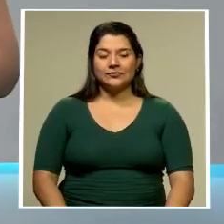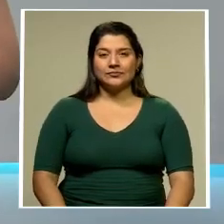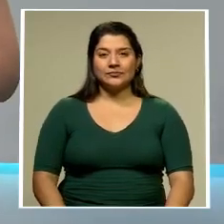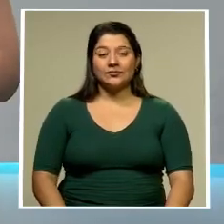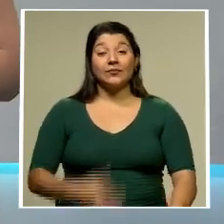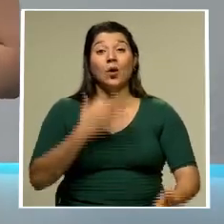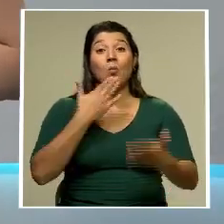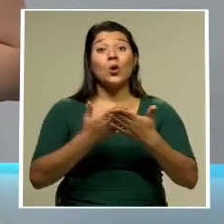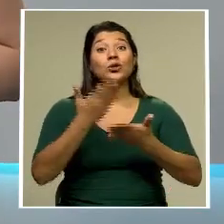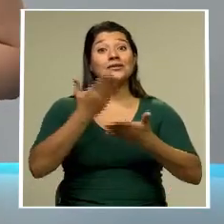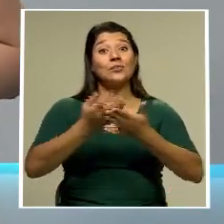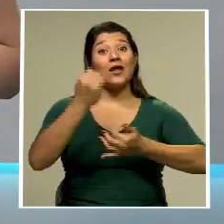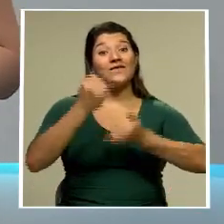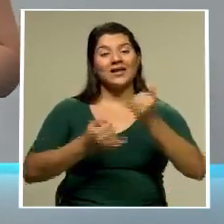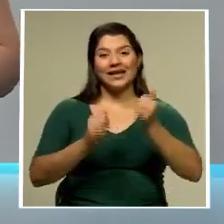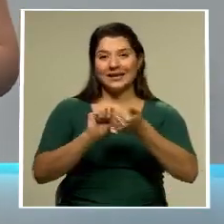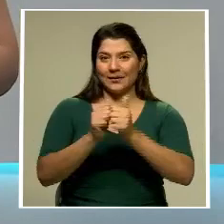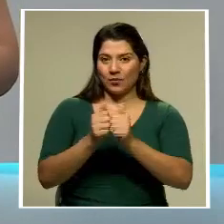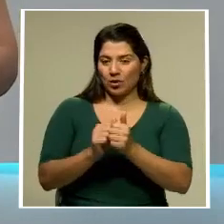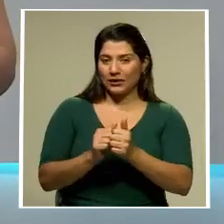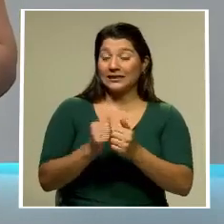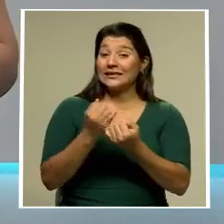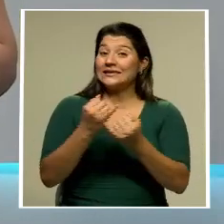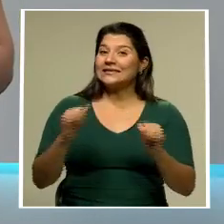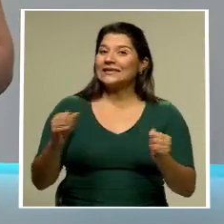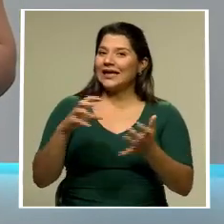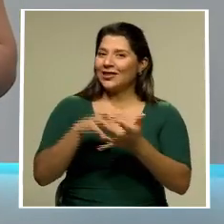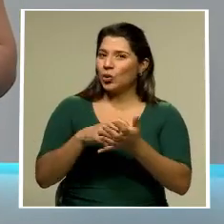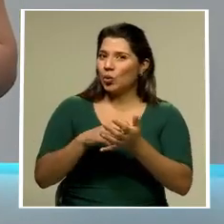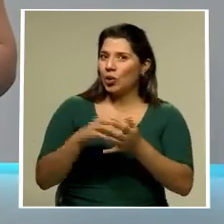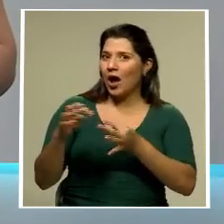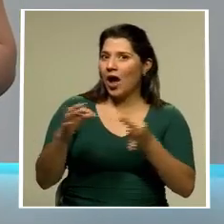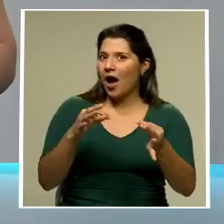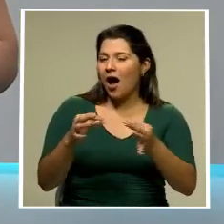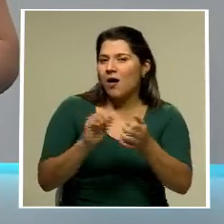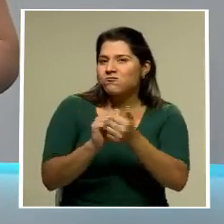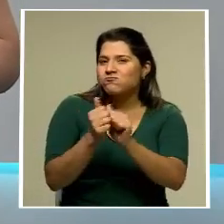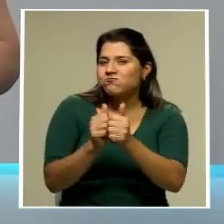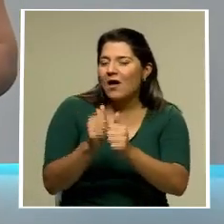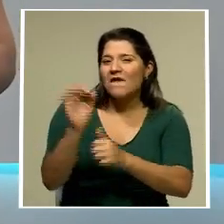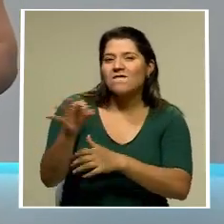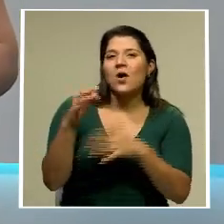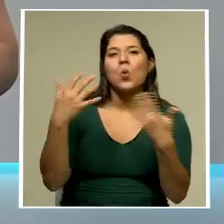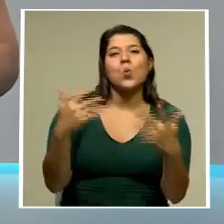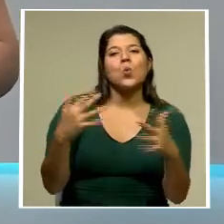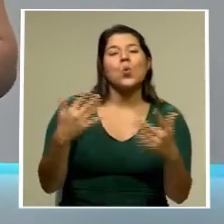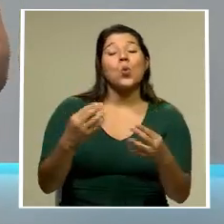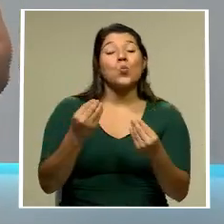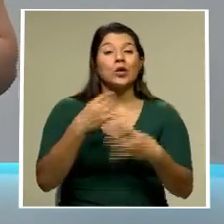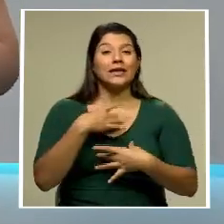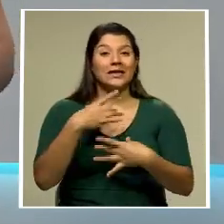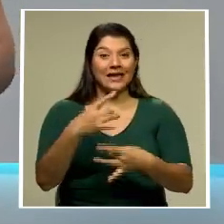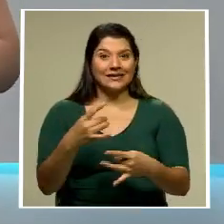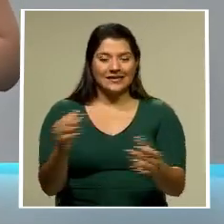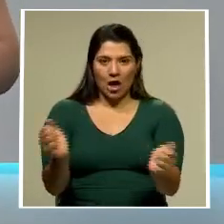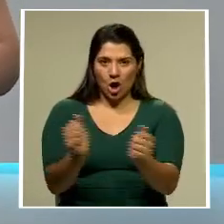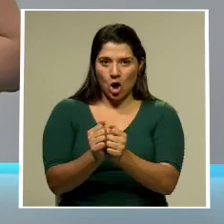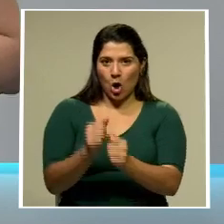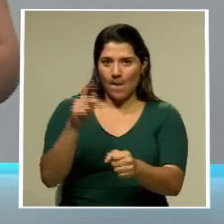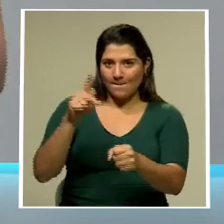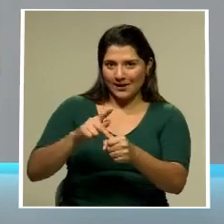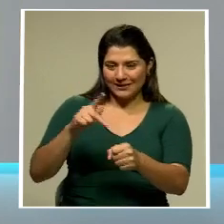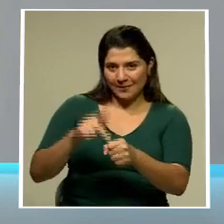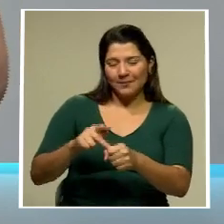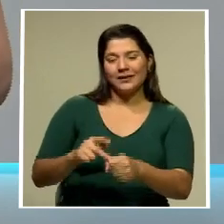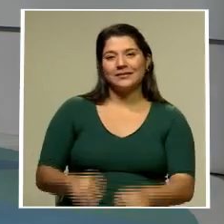Bueno, con eso llegamos al final de los deportes. Sin duda, este Tour de Francia se está poniendo bastante interesante con esa participación de